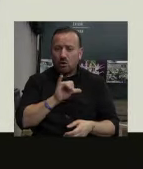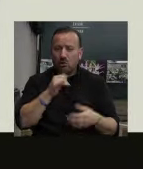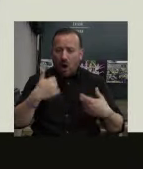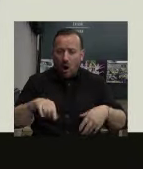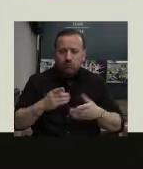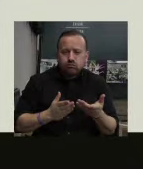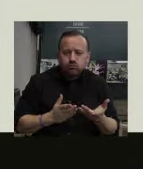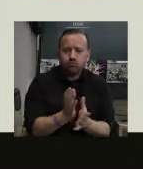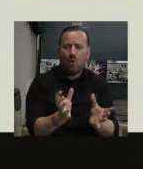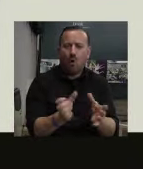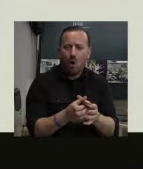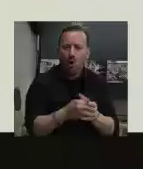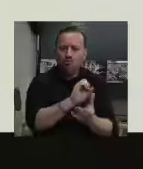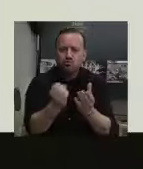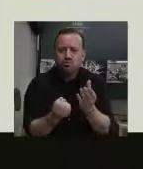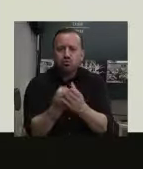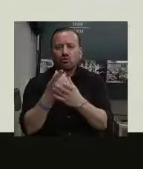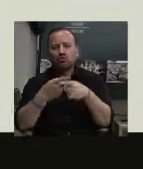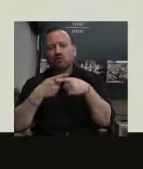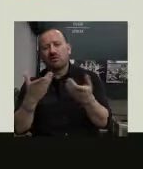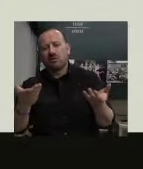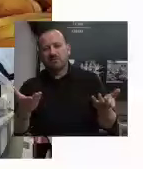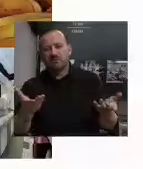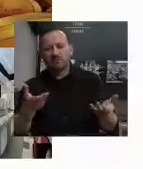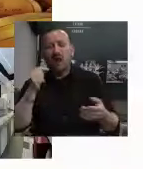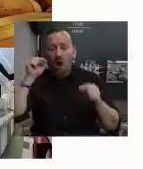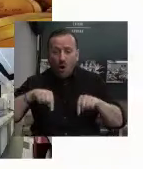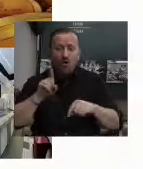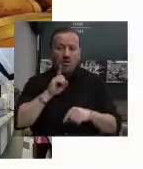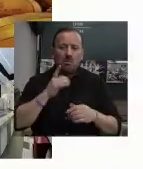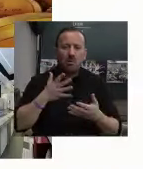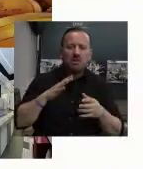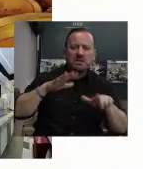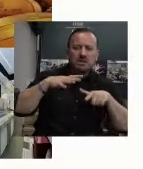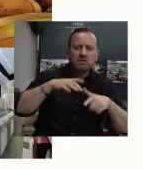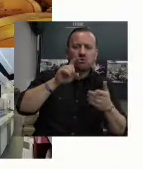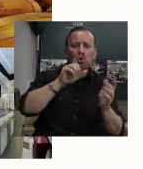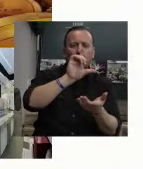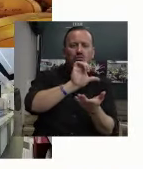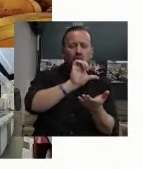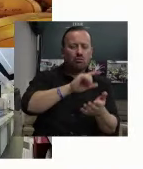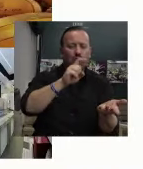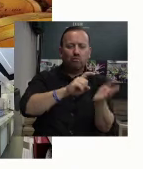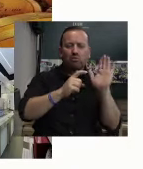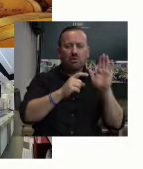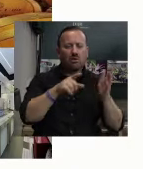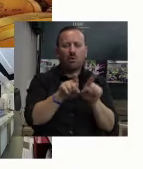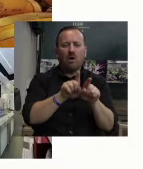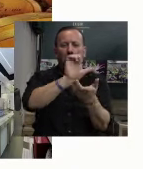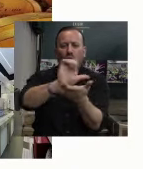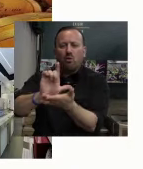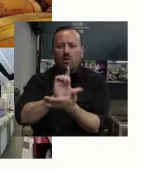mesoclima y no socialmente y hoy tienen 17 puntos de atención y le proveen